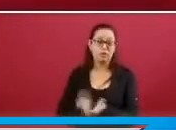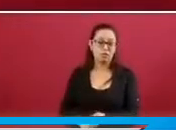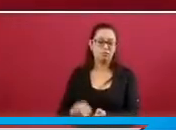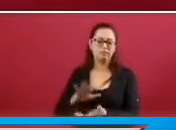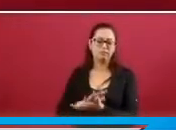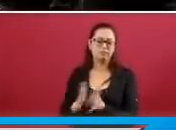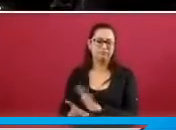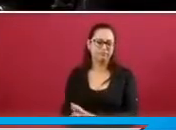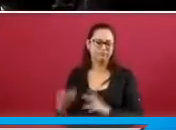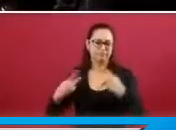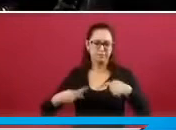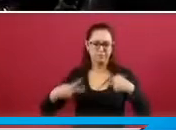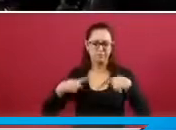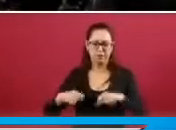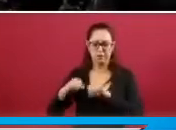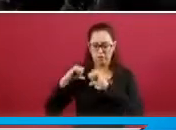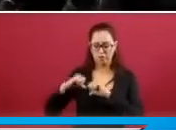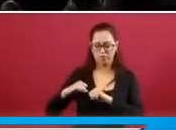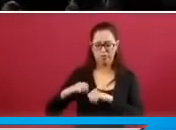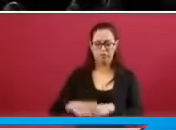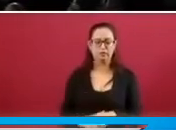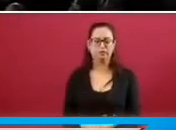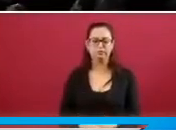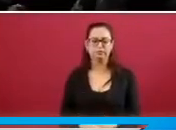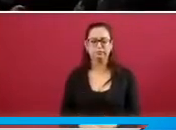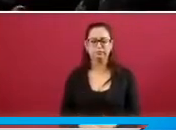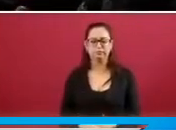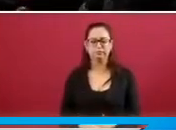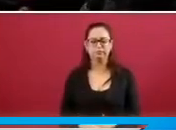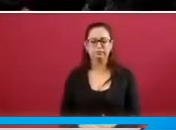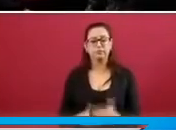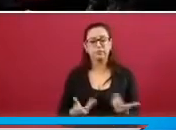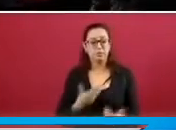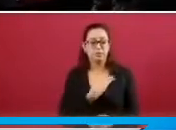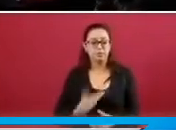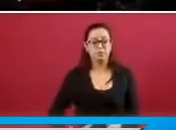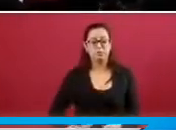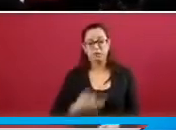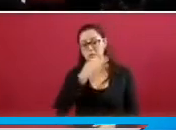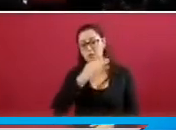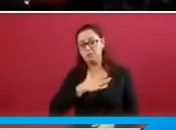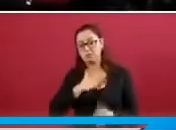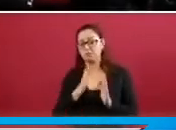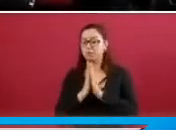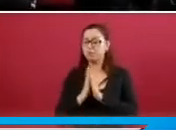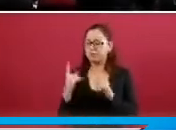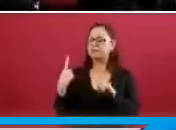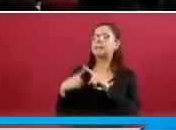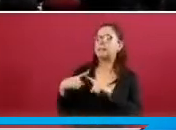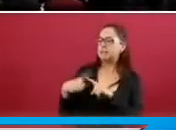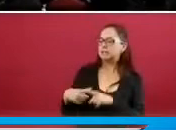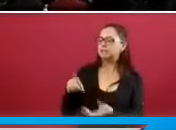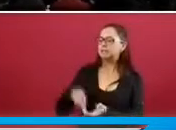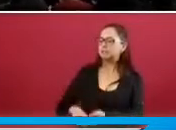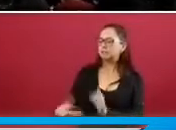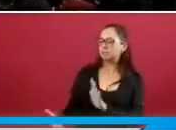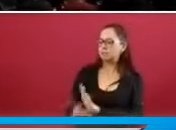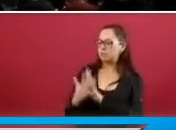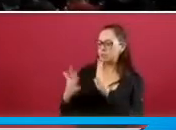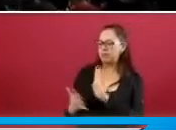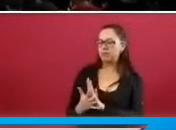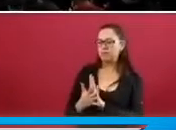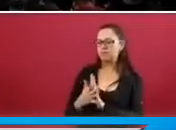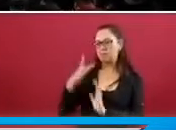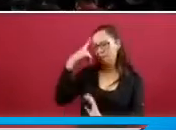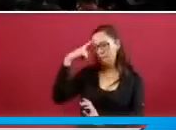Zedillo, como director de la Secretaría de Comunicaciones y Transportes, que actualmente participa activamente en el sector energético y